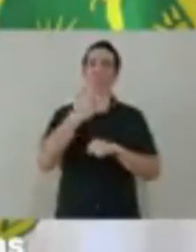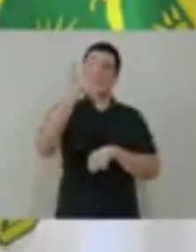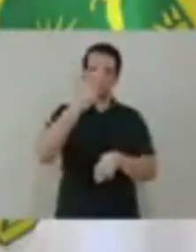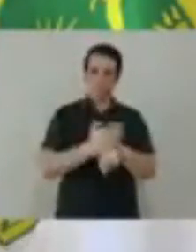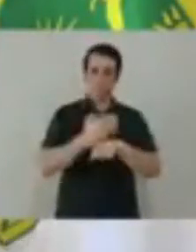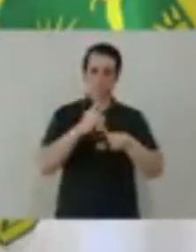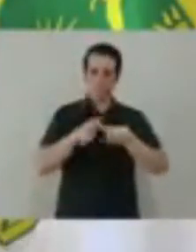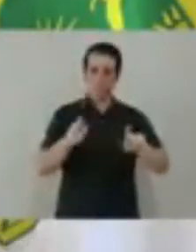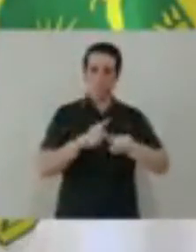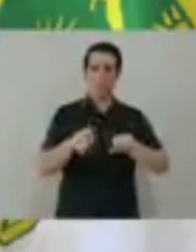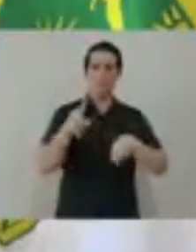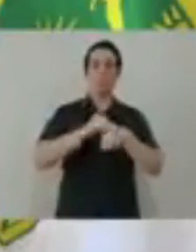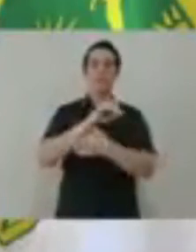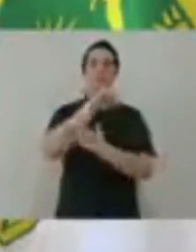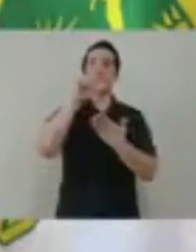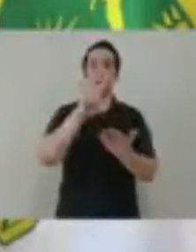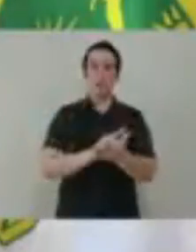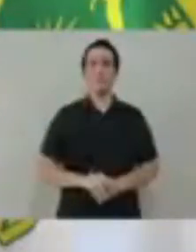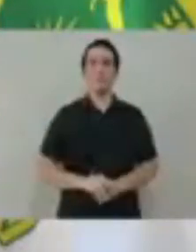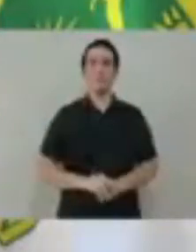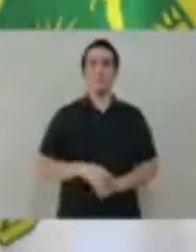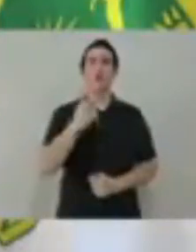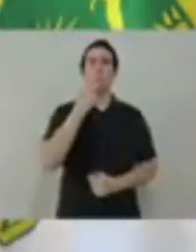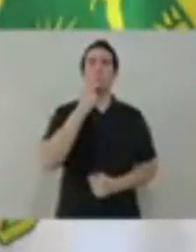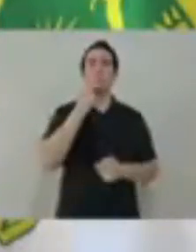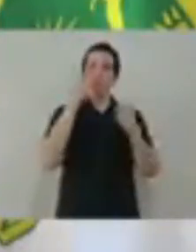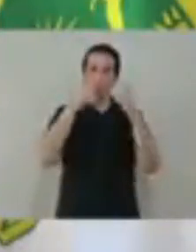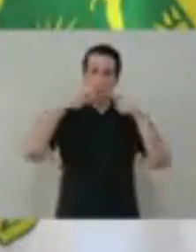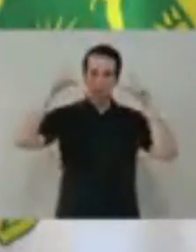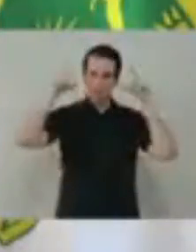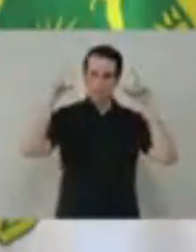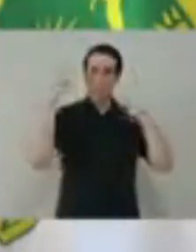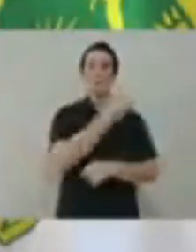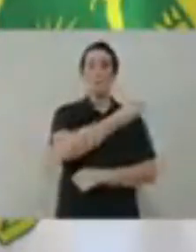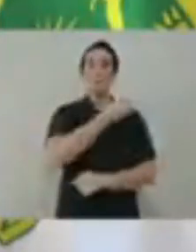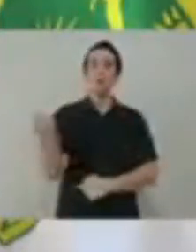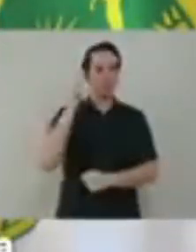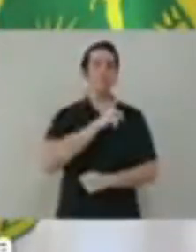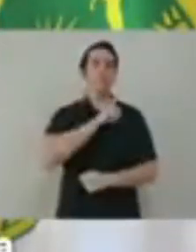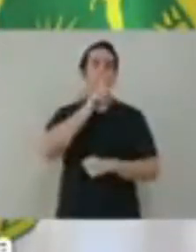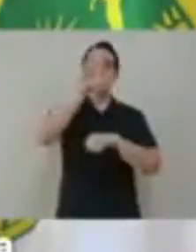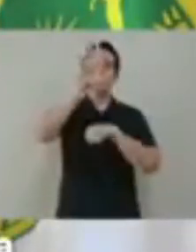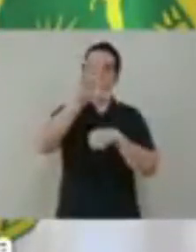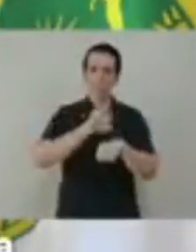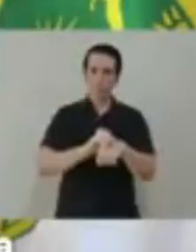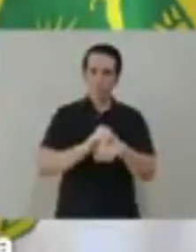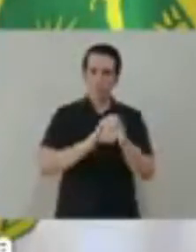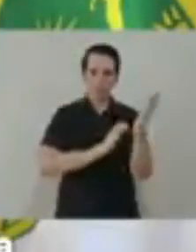acreedores a distintas sanciones establecidas en la ley. El uso de cubrebocas será obligatorio.